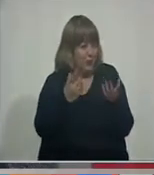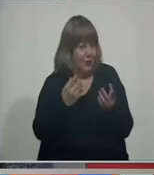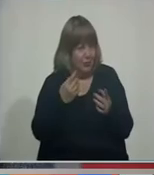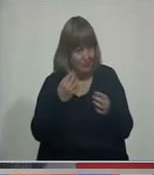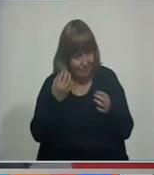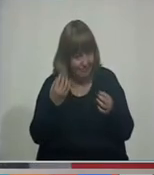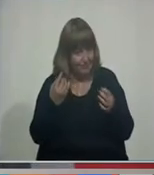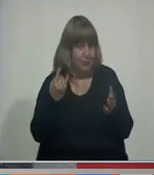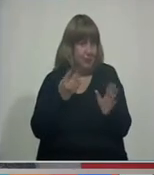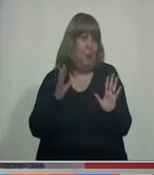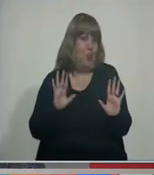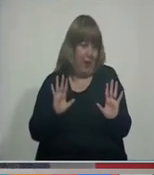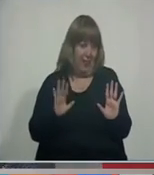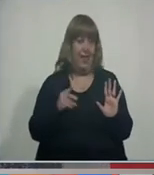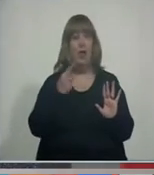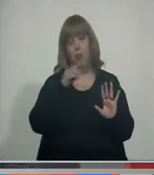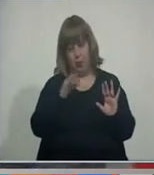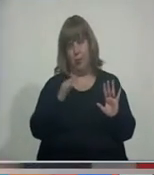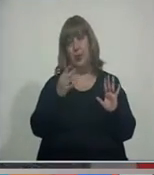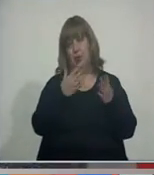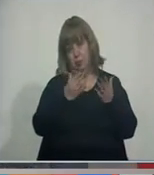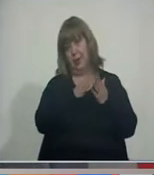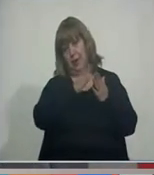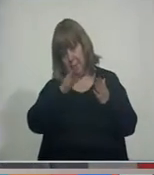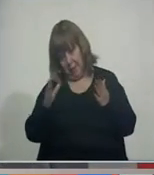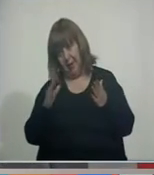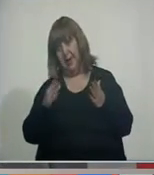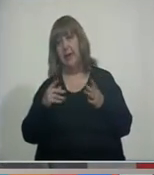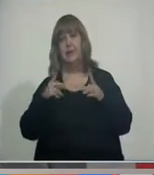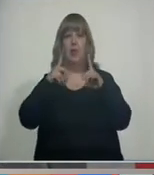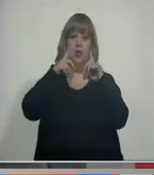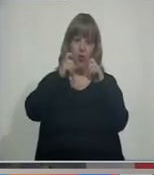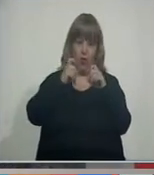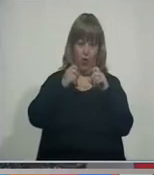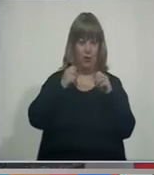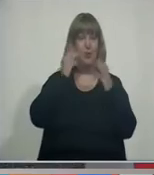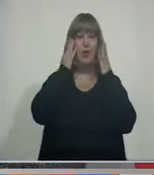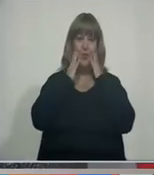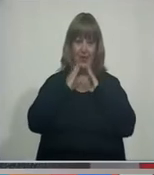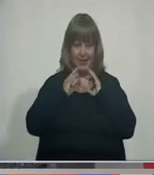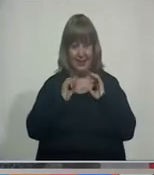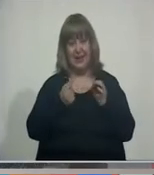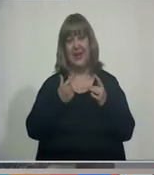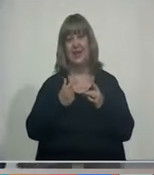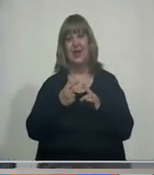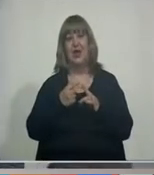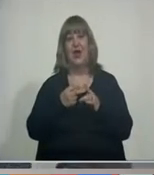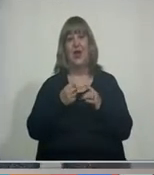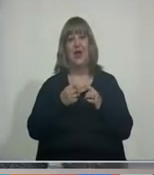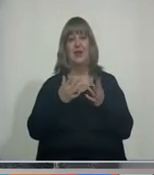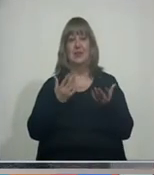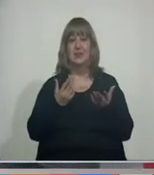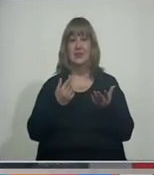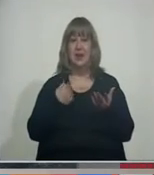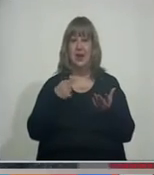estar conectado con el perfil de Facebook, pero se puede crear un perfil aparte, obviamente, para mostrar la mejor foto, la que salimos bonito y no la que te sacaron el domingo. Vos le metés